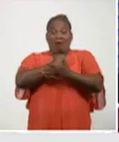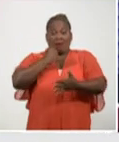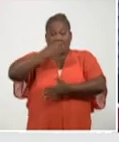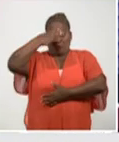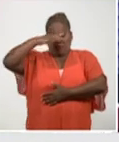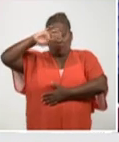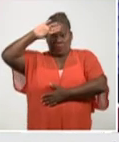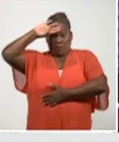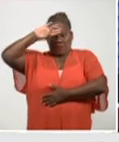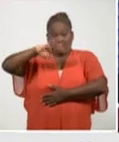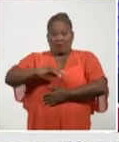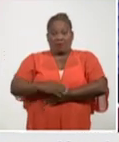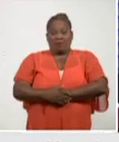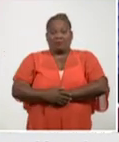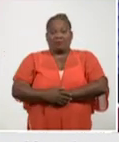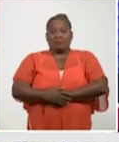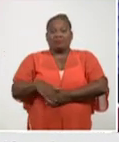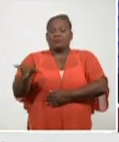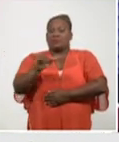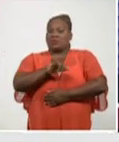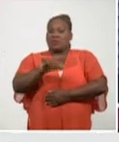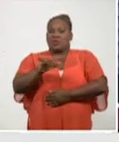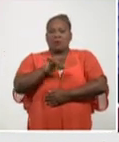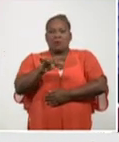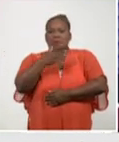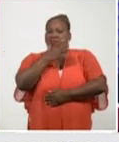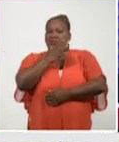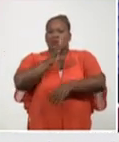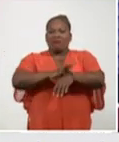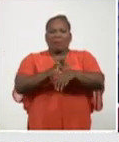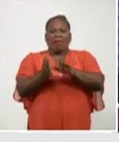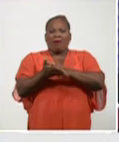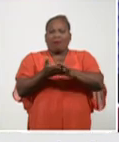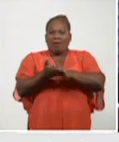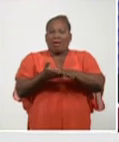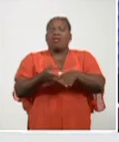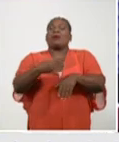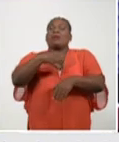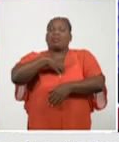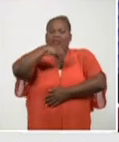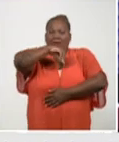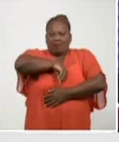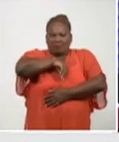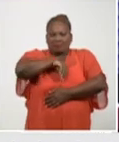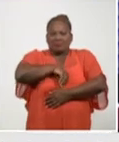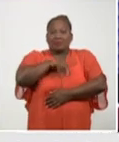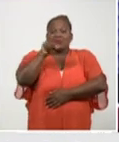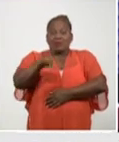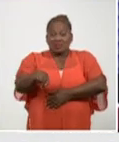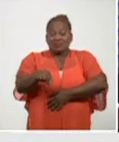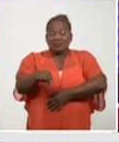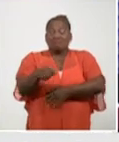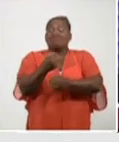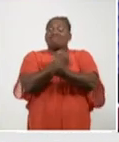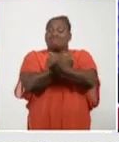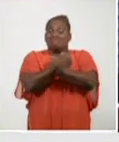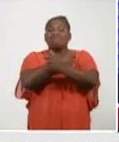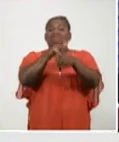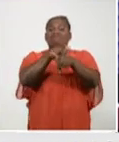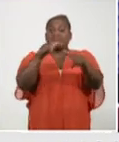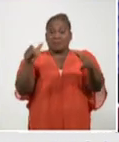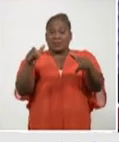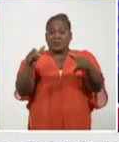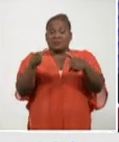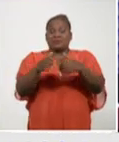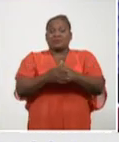pues también han sido asintomáticas. Ese es el riesgo mayor, uno de los riesgos, además de la contagiosidad,